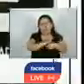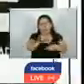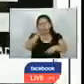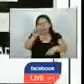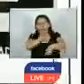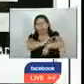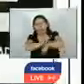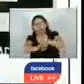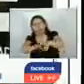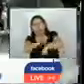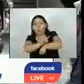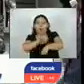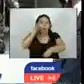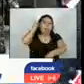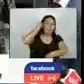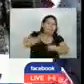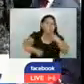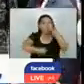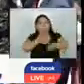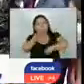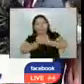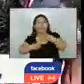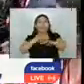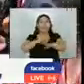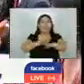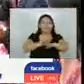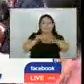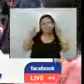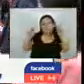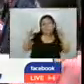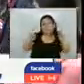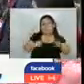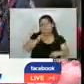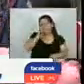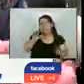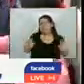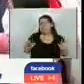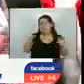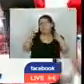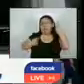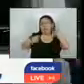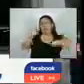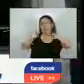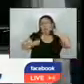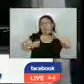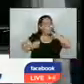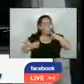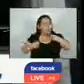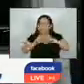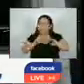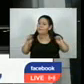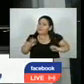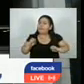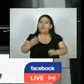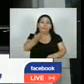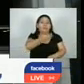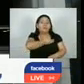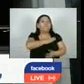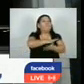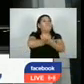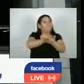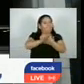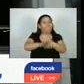de una hora a argumentar su defensa, alegando que es incuestionablemente inocente. Tras